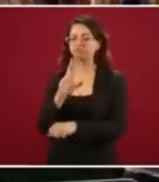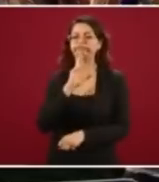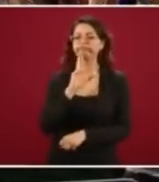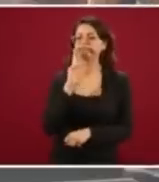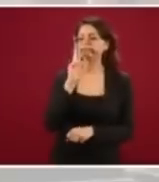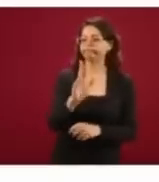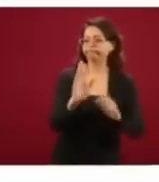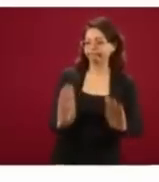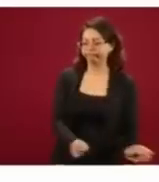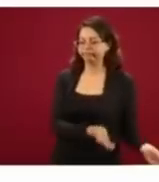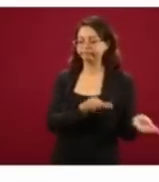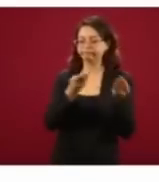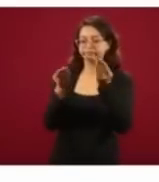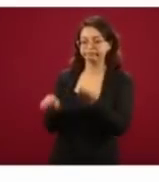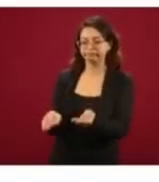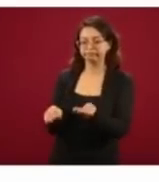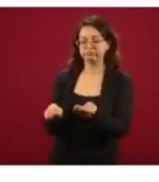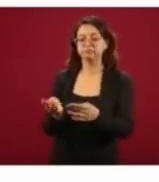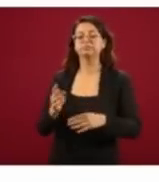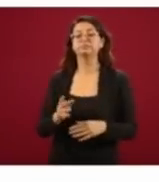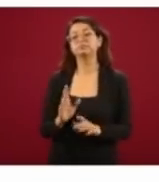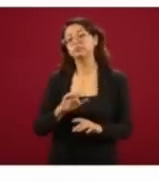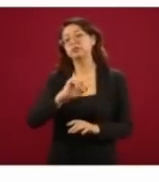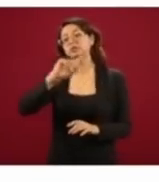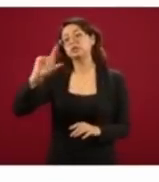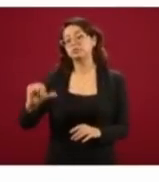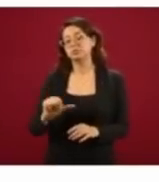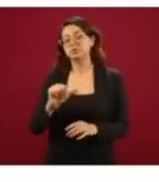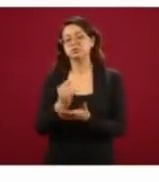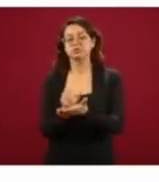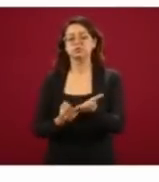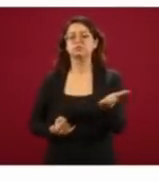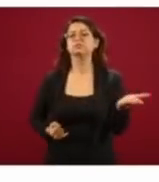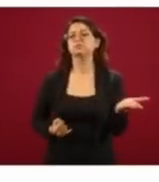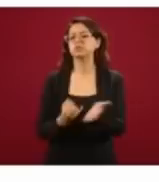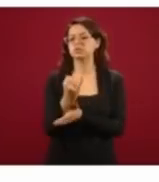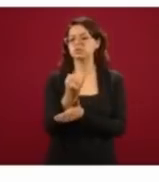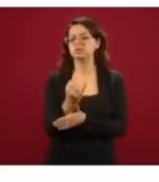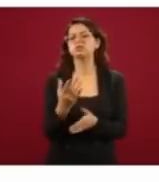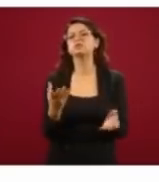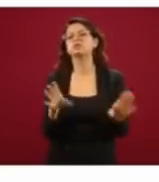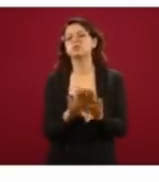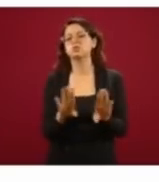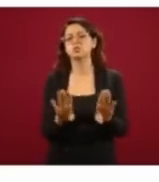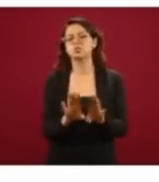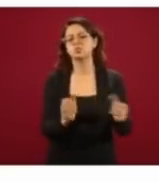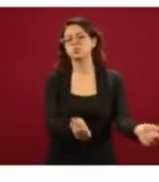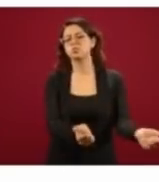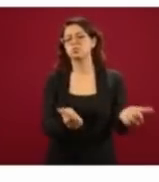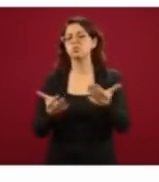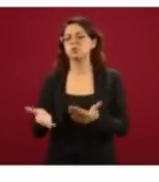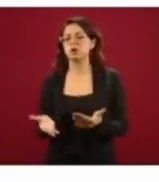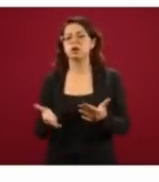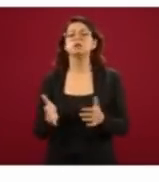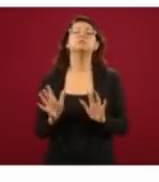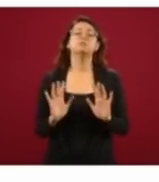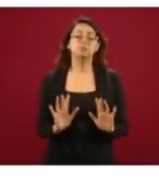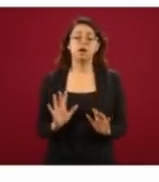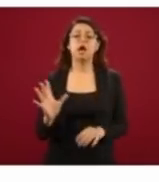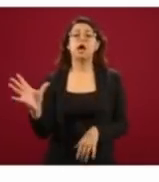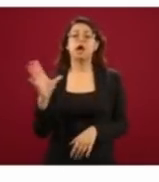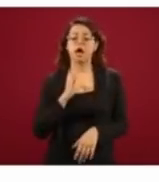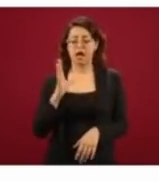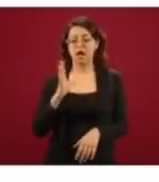que hoy comentamos para determinar por de entrada el método final del rescate. Ya tenemos por lo menos los indicios de que tiene